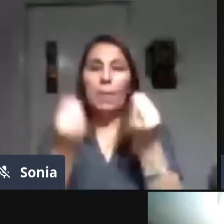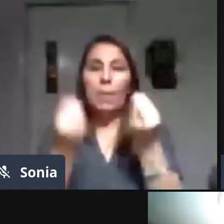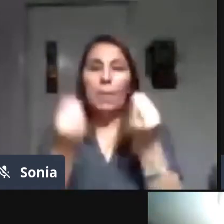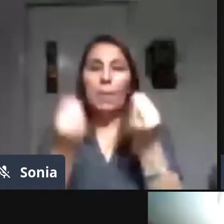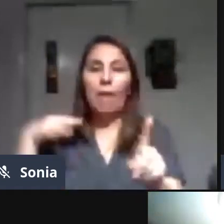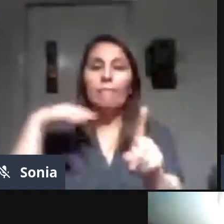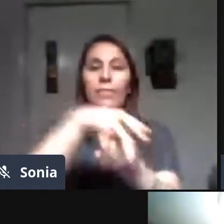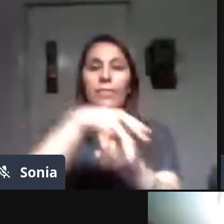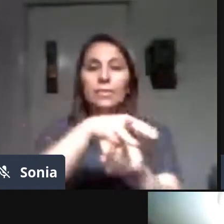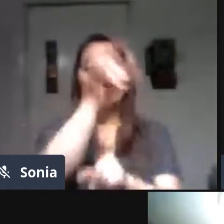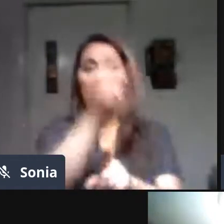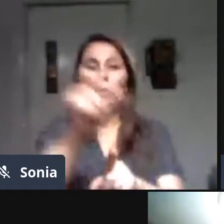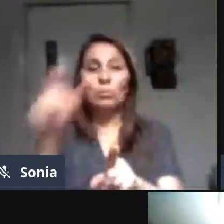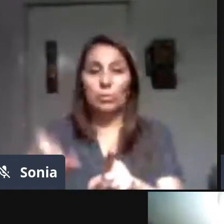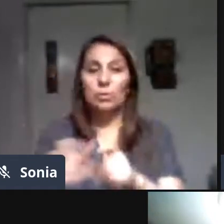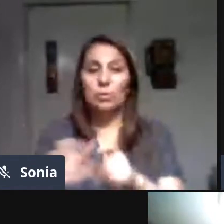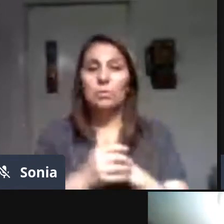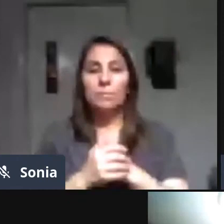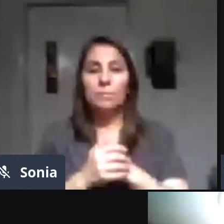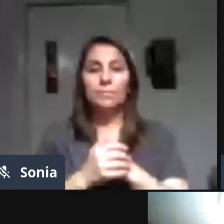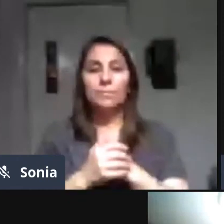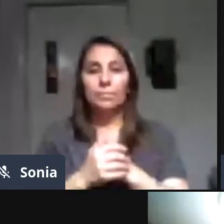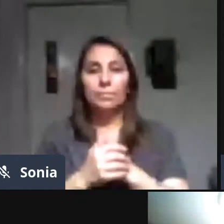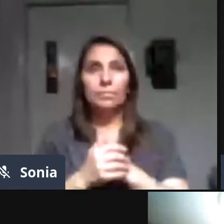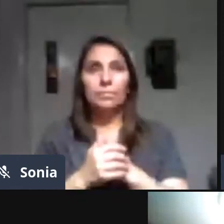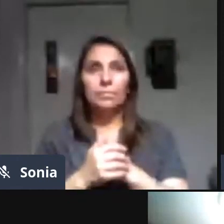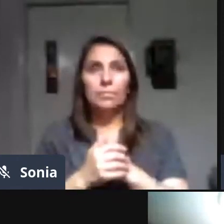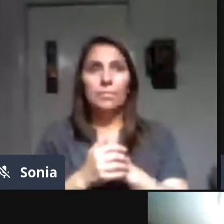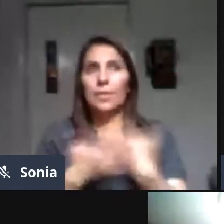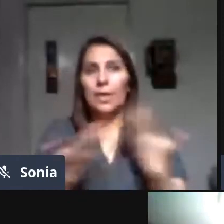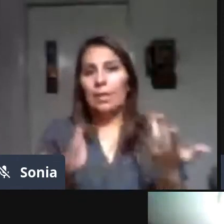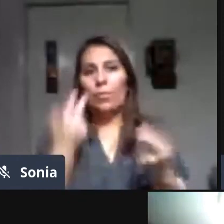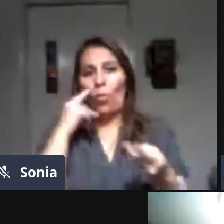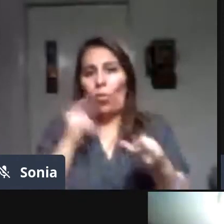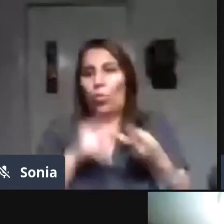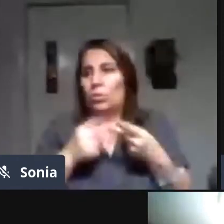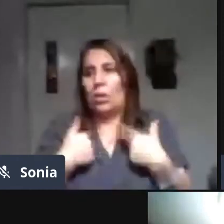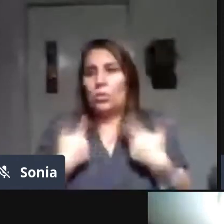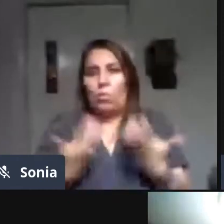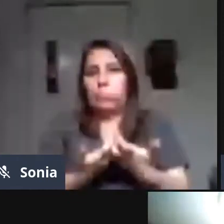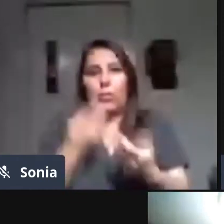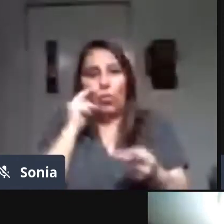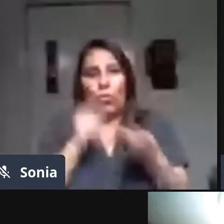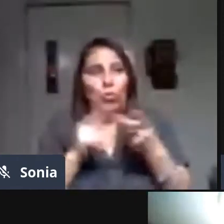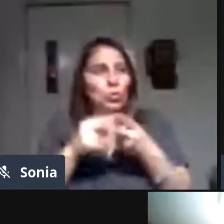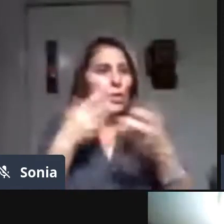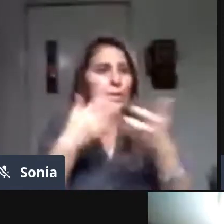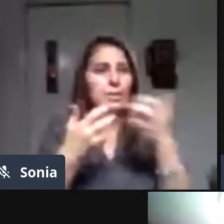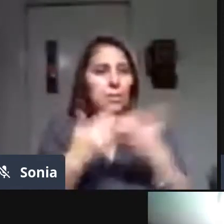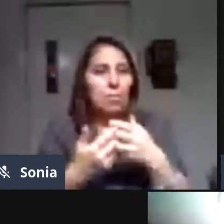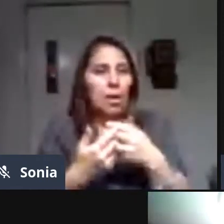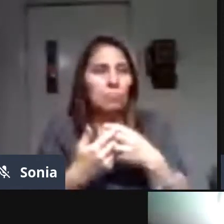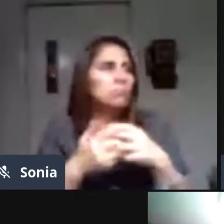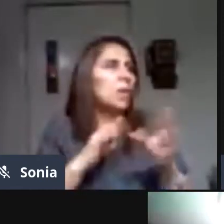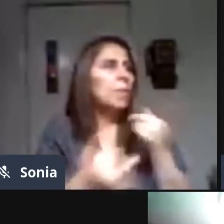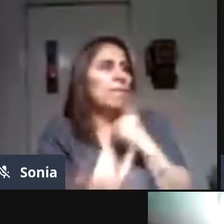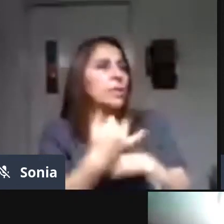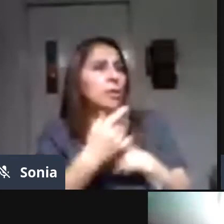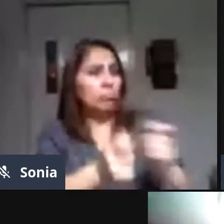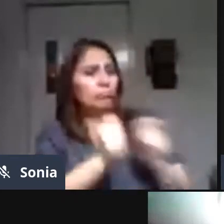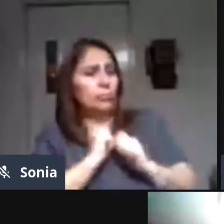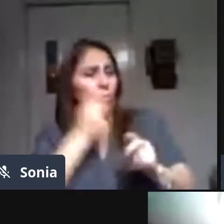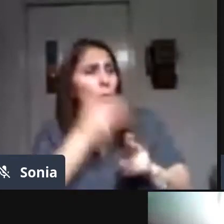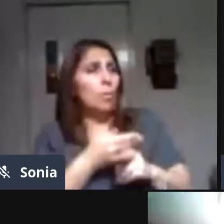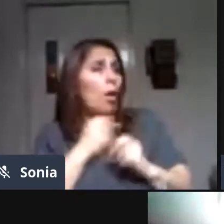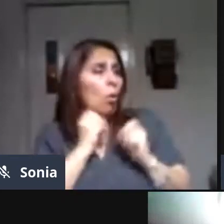que efectivamente de no conocía ese sistema entonces pues si él llama bastante la atención